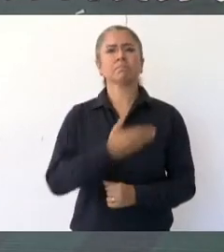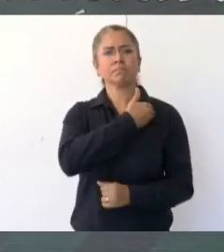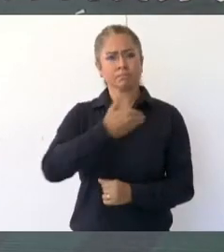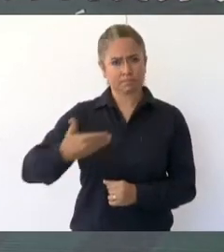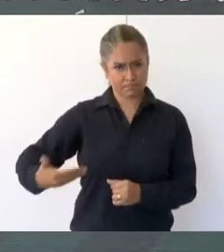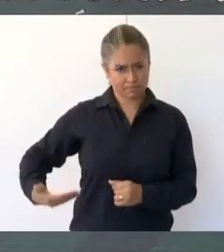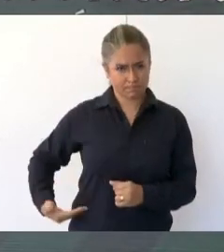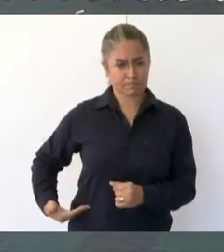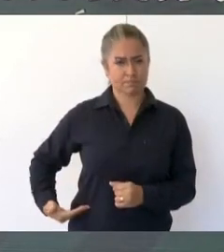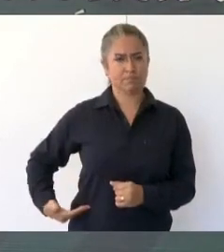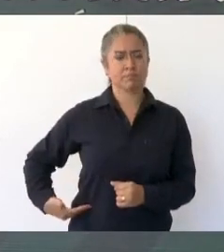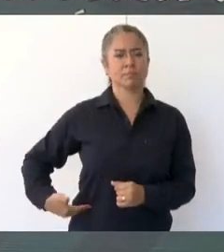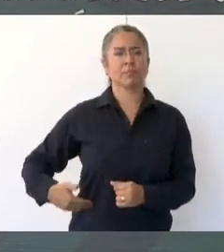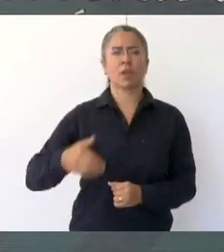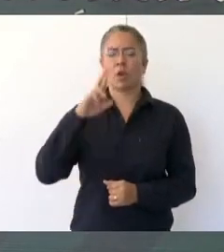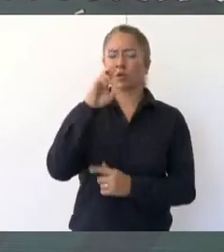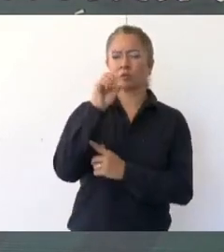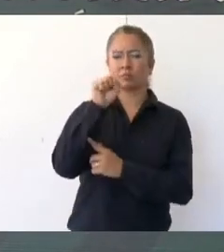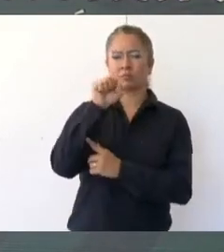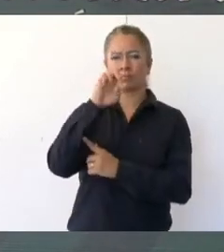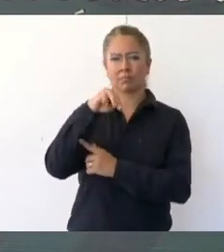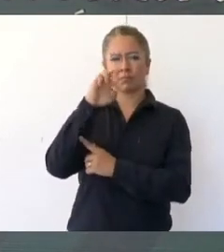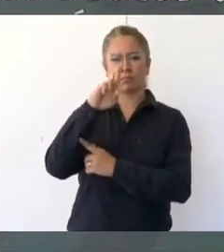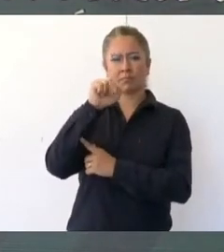Rito Alfonso Galván Cermeño.